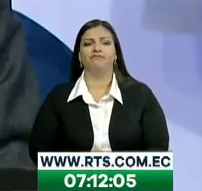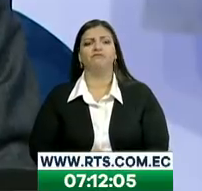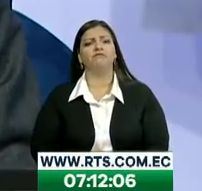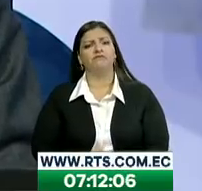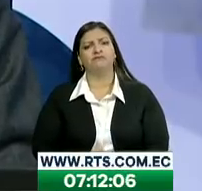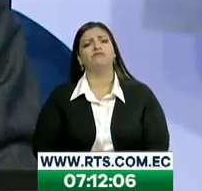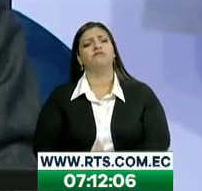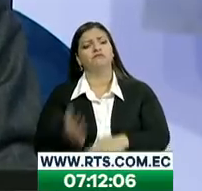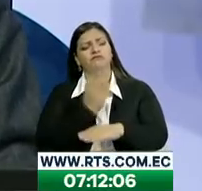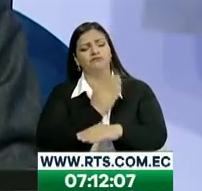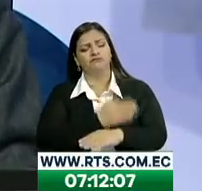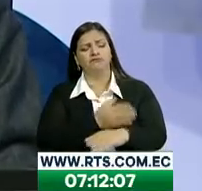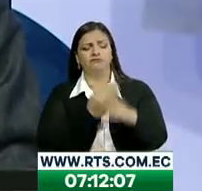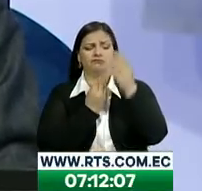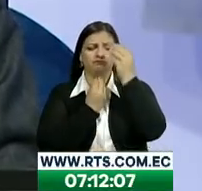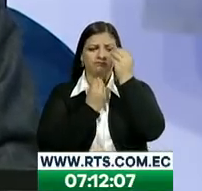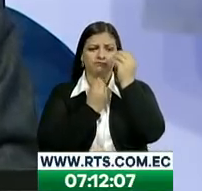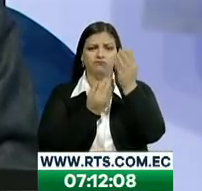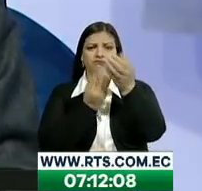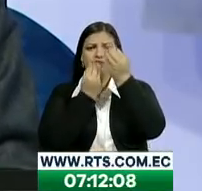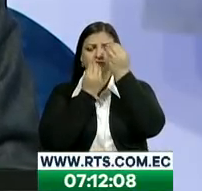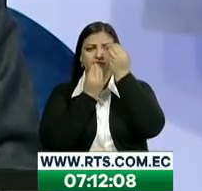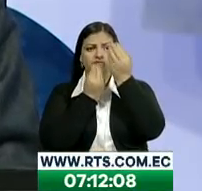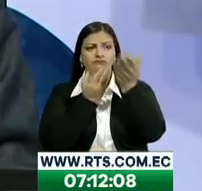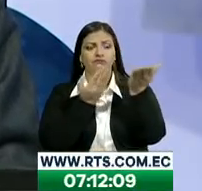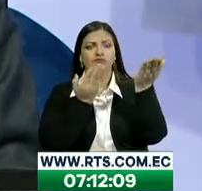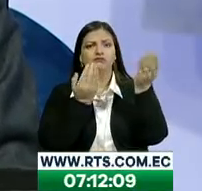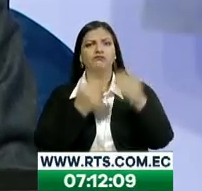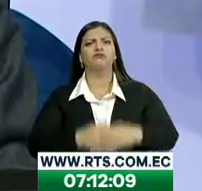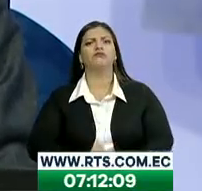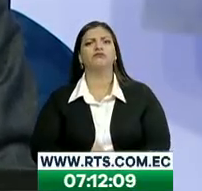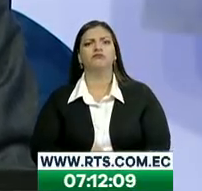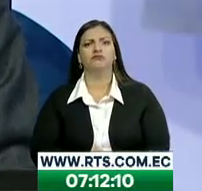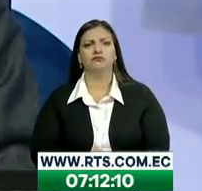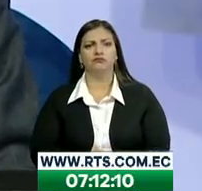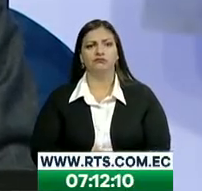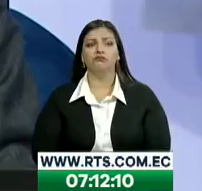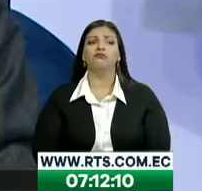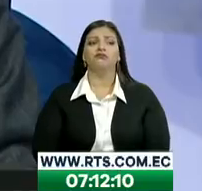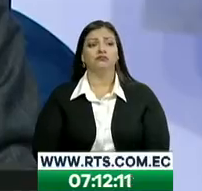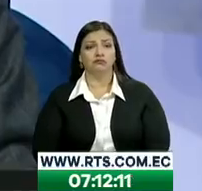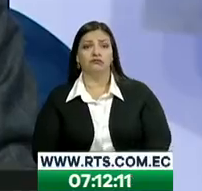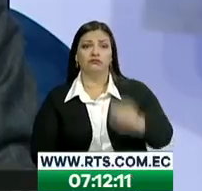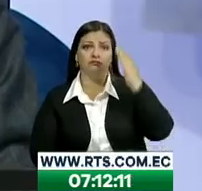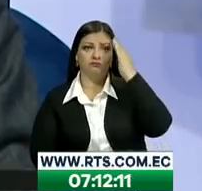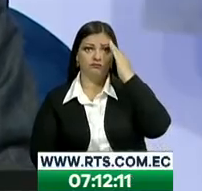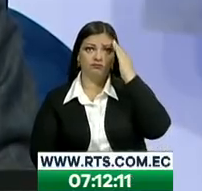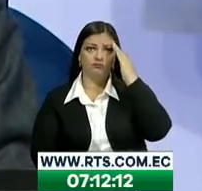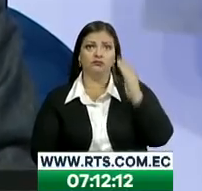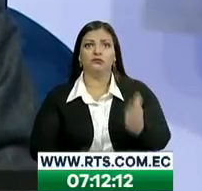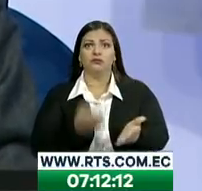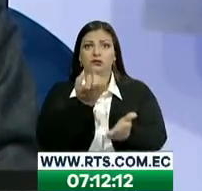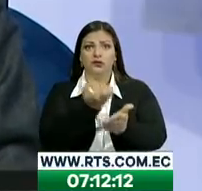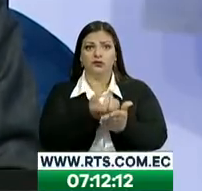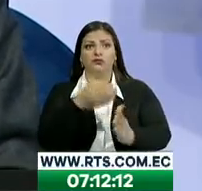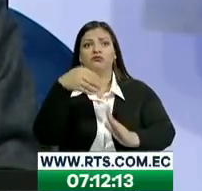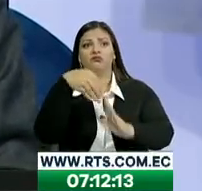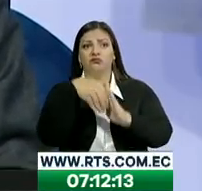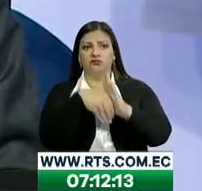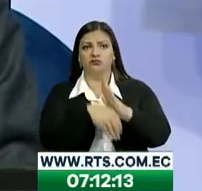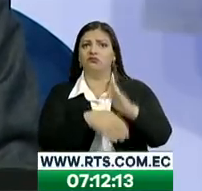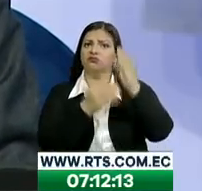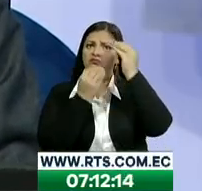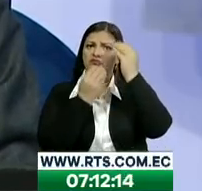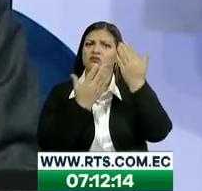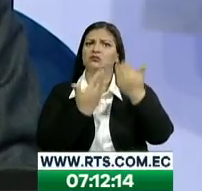en este foro y en varios foros de manera repetida las consecuencias que tendrían esas medidas económicas. Y hoy estamos